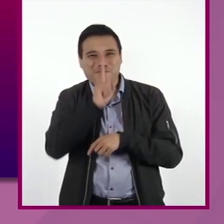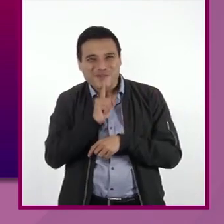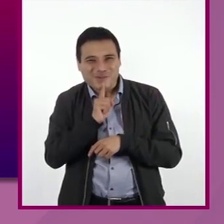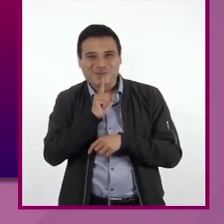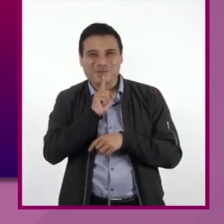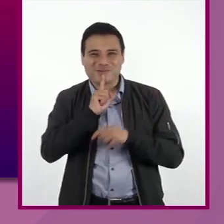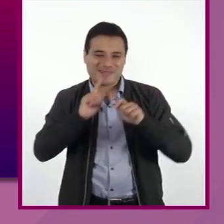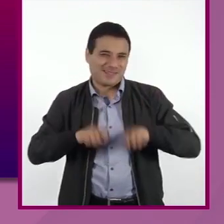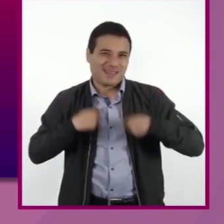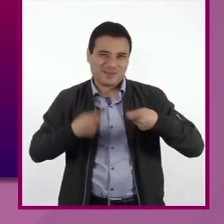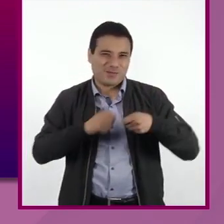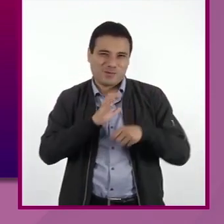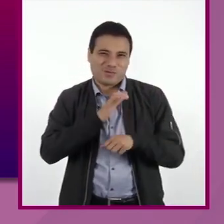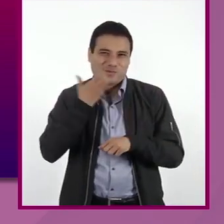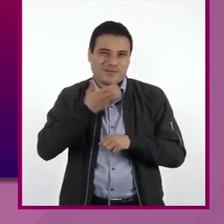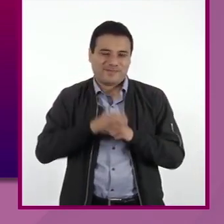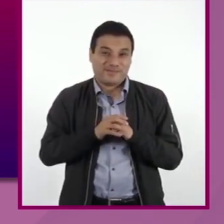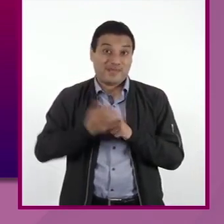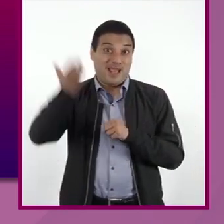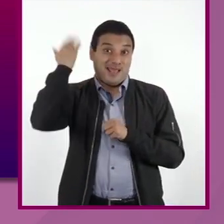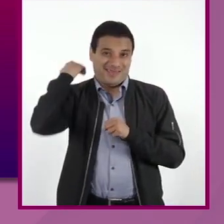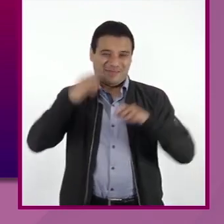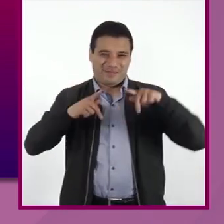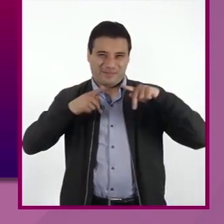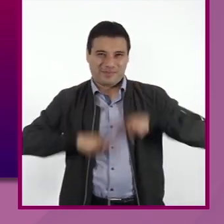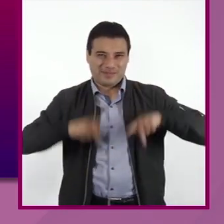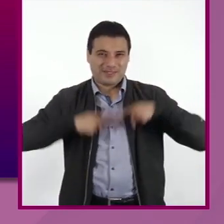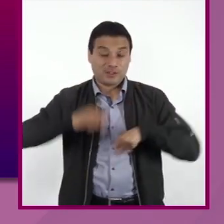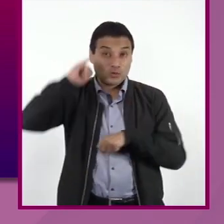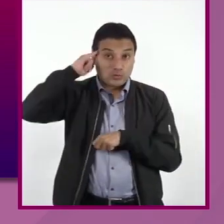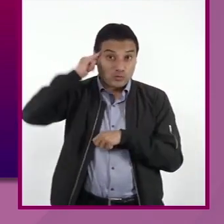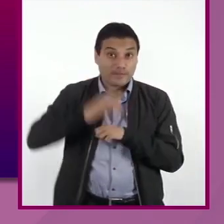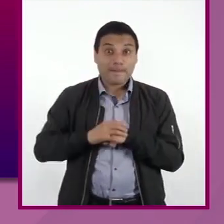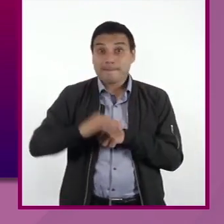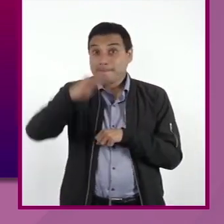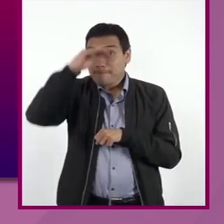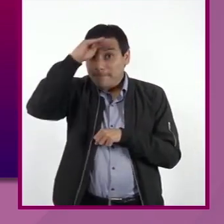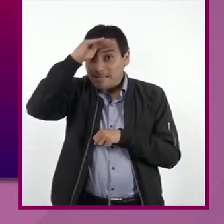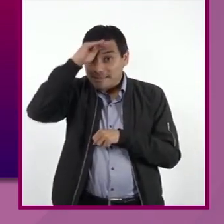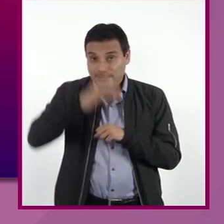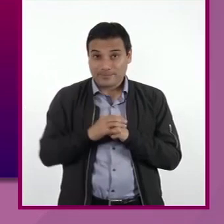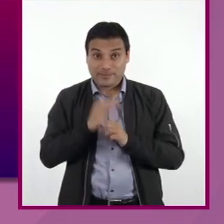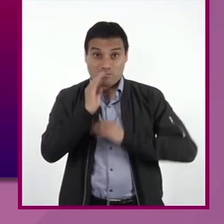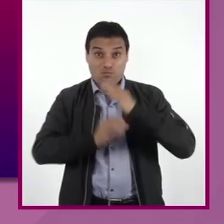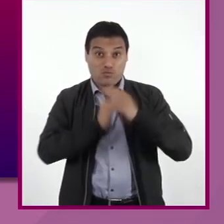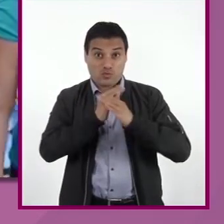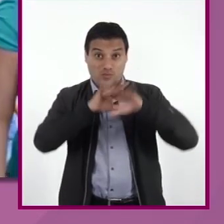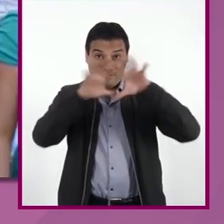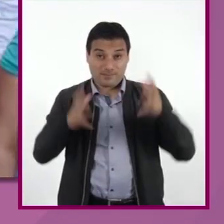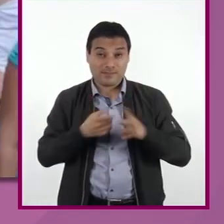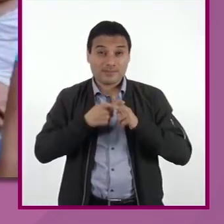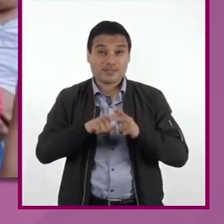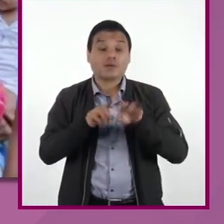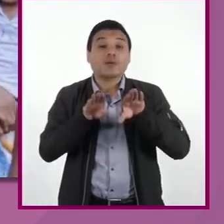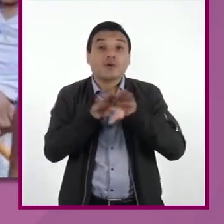que de acuerdo con la mayoría de las culturas prehispánicas, el mundo se creó a partir del hombre de maíz.